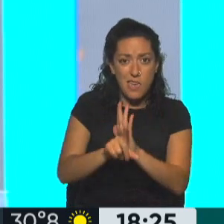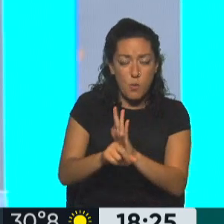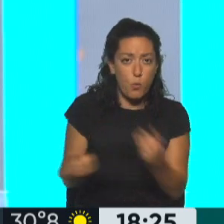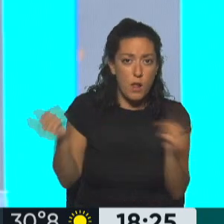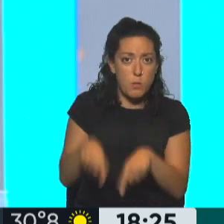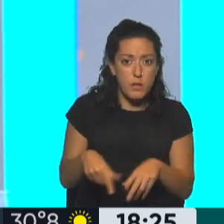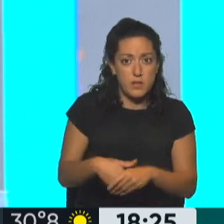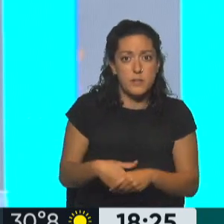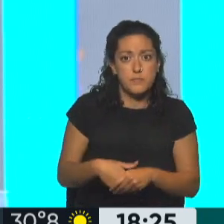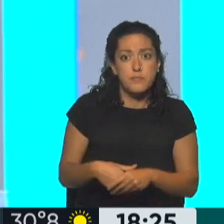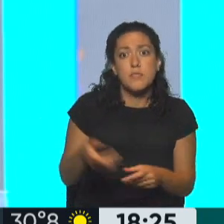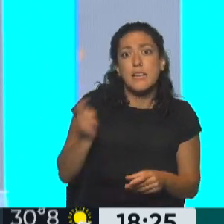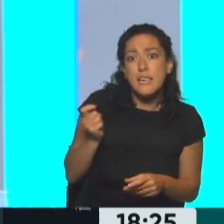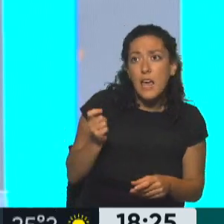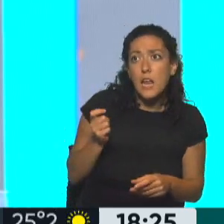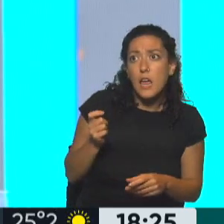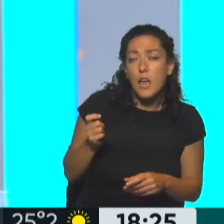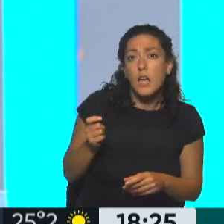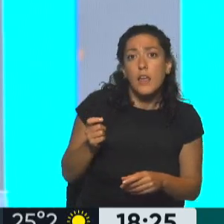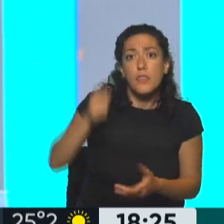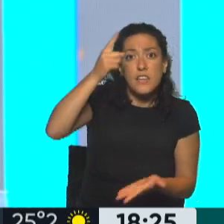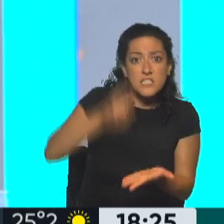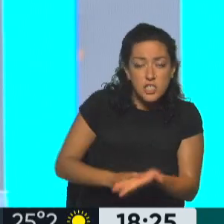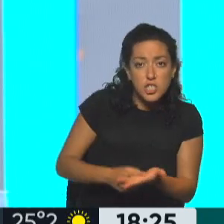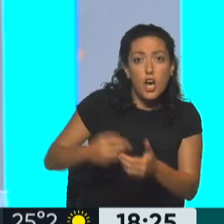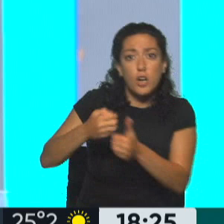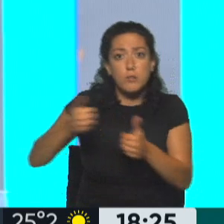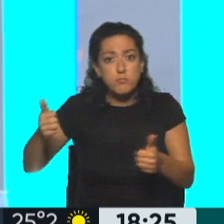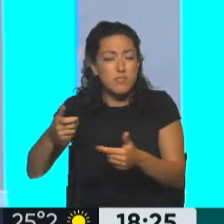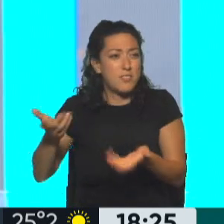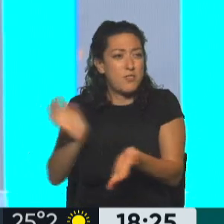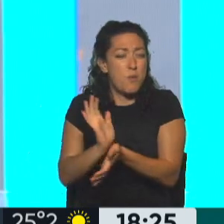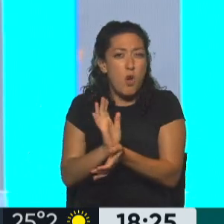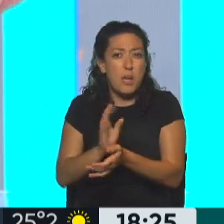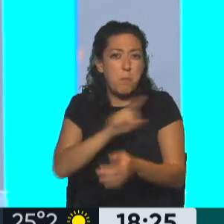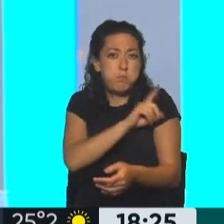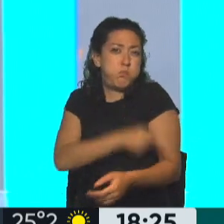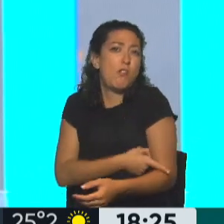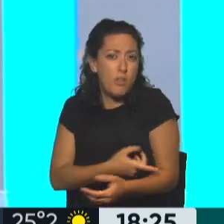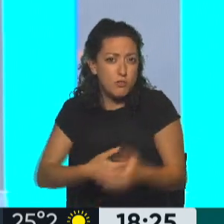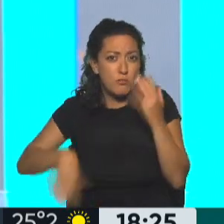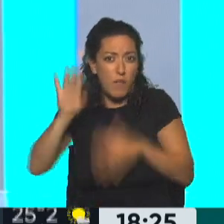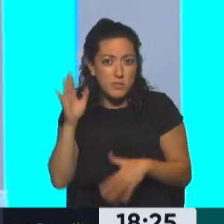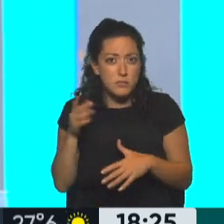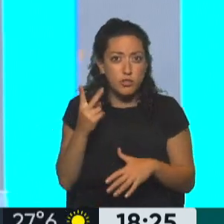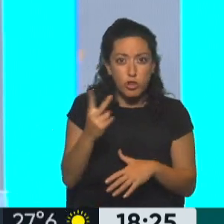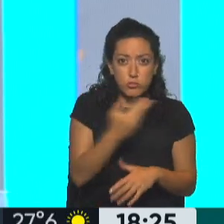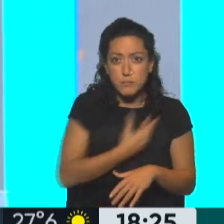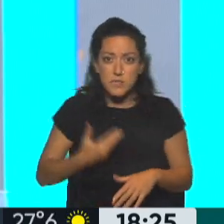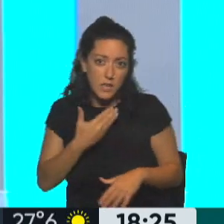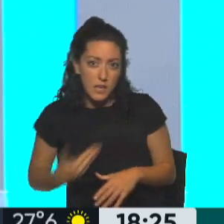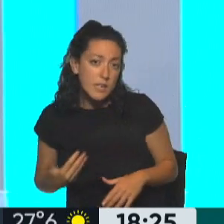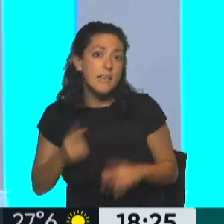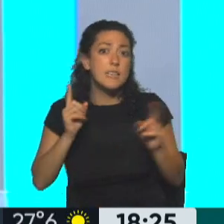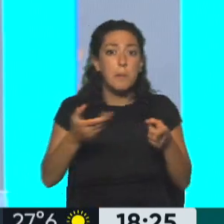y sanciona a los jueces. Así mismo. Con lo cual tiene todos los plenos poderes. Y respecto al Ejecutivo, obliga